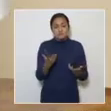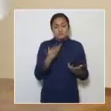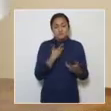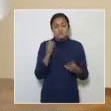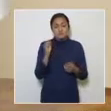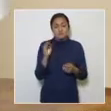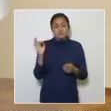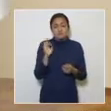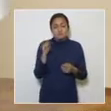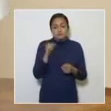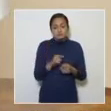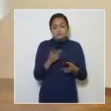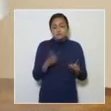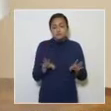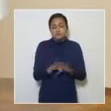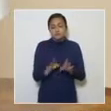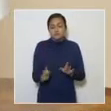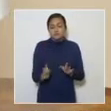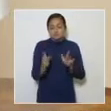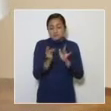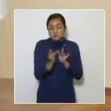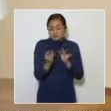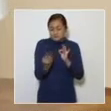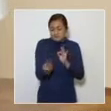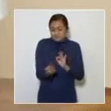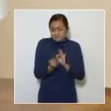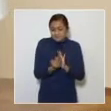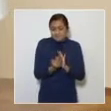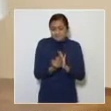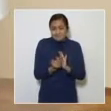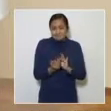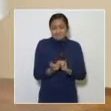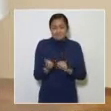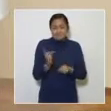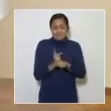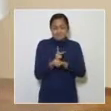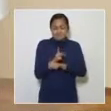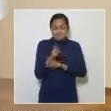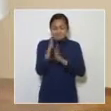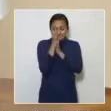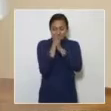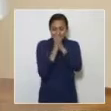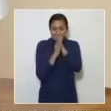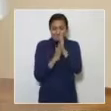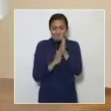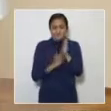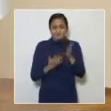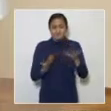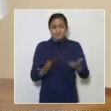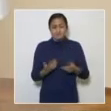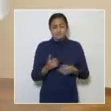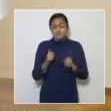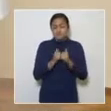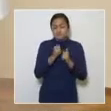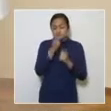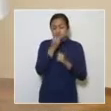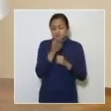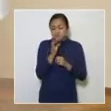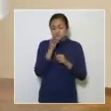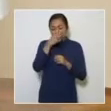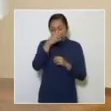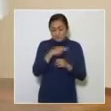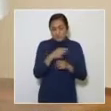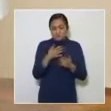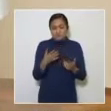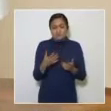que se origina por un contacto muy cercano, piel con piel, fluido con fluido. Y